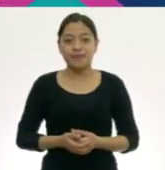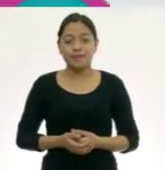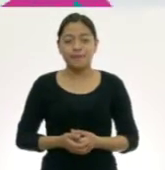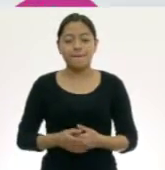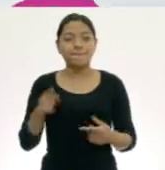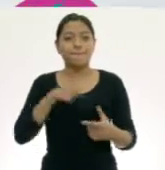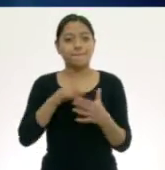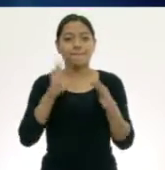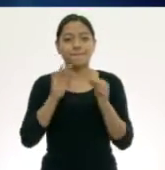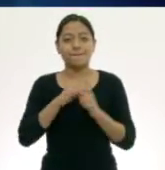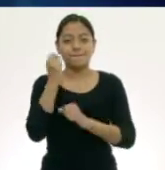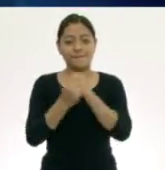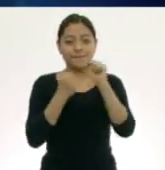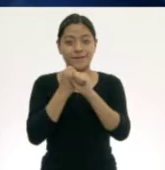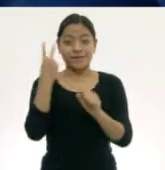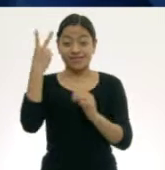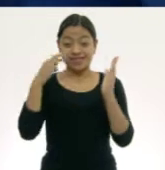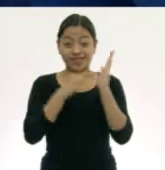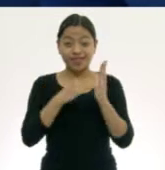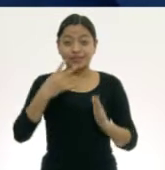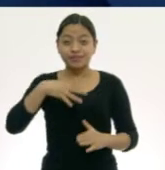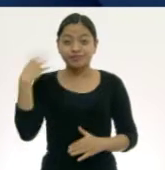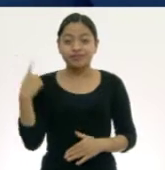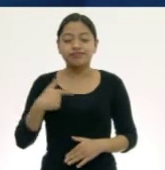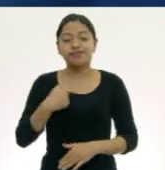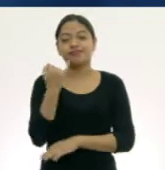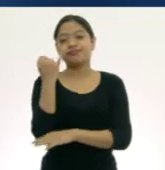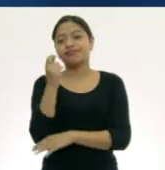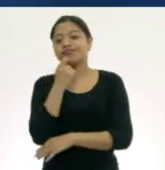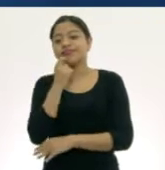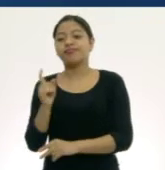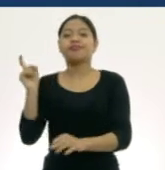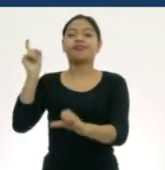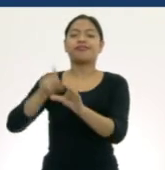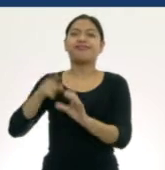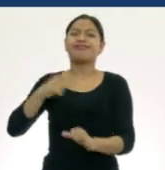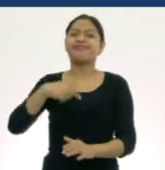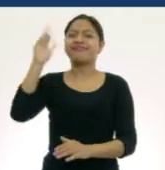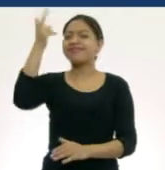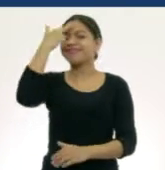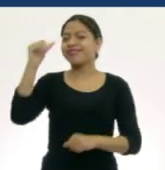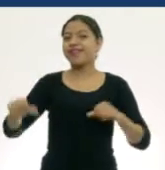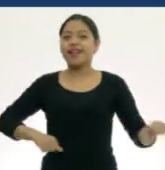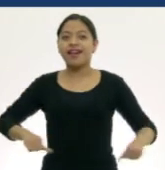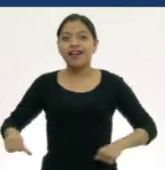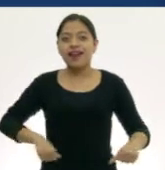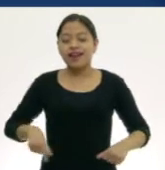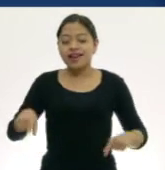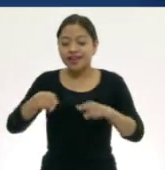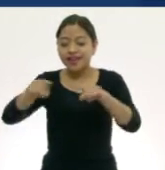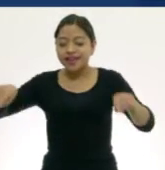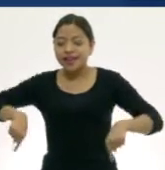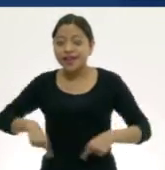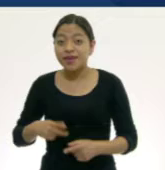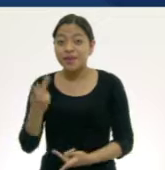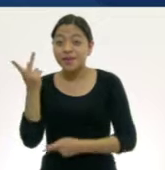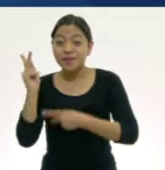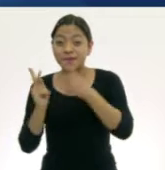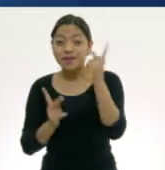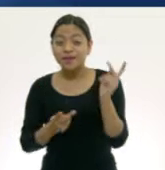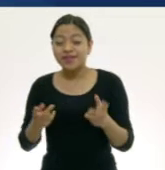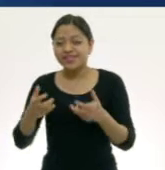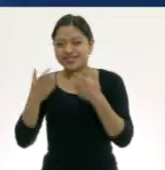Dice, en el año 2014 ingresé a preescolar y recuerdo que me gustaba la actividad del huerto escolar. Sembré lechugas